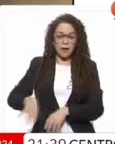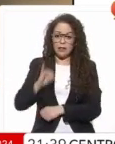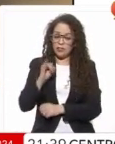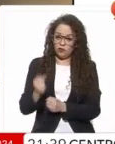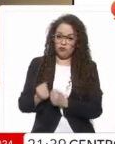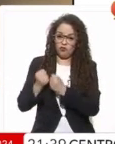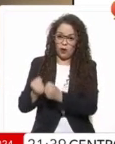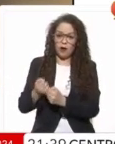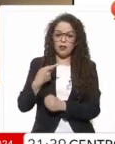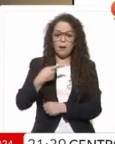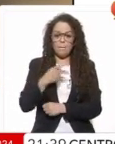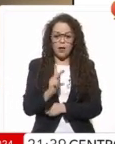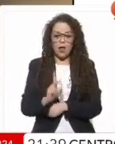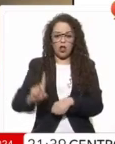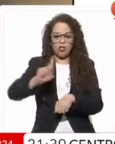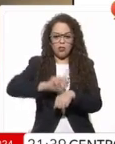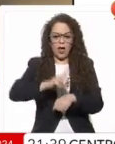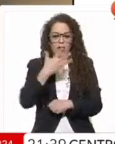10 y la